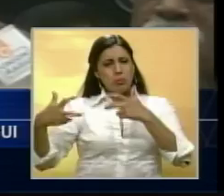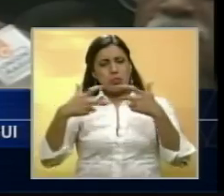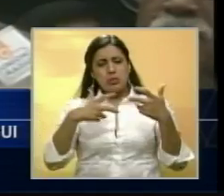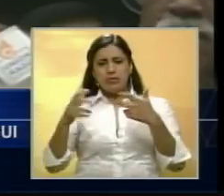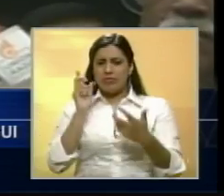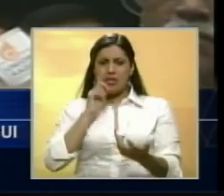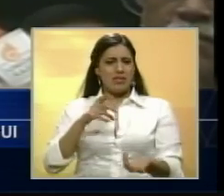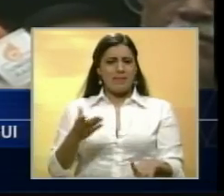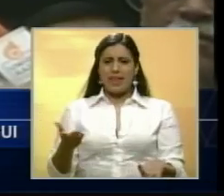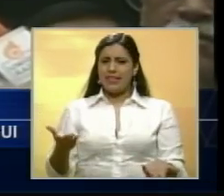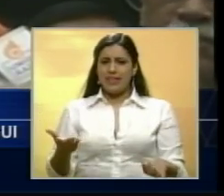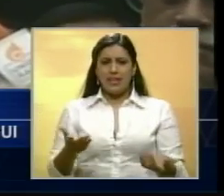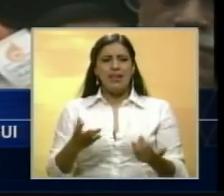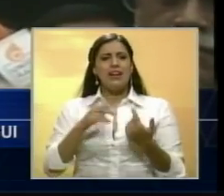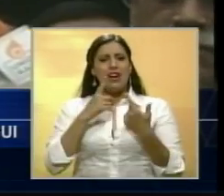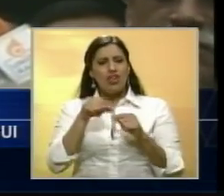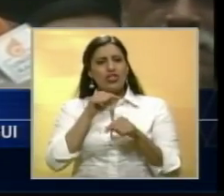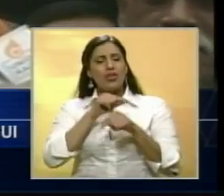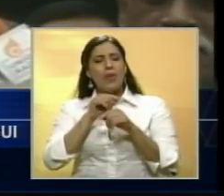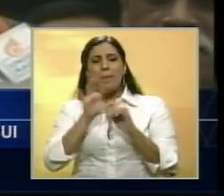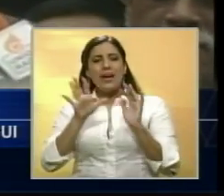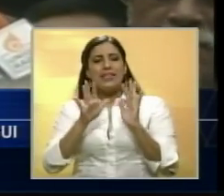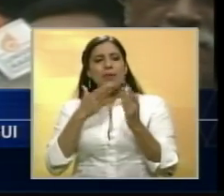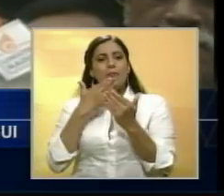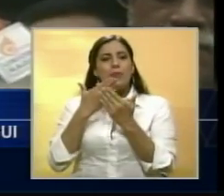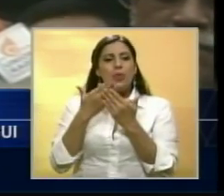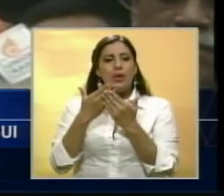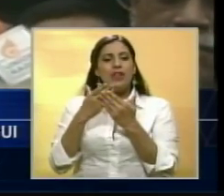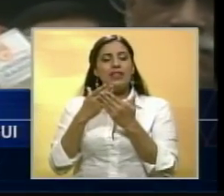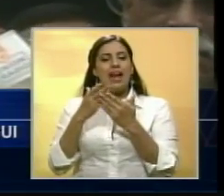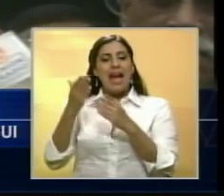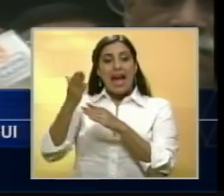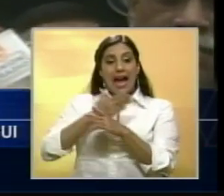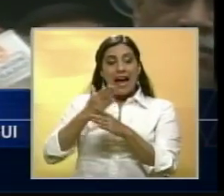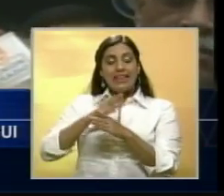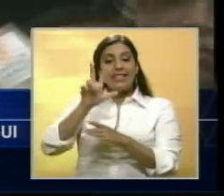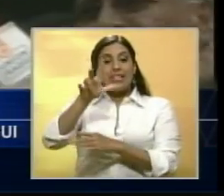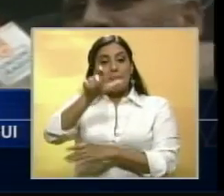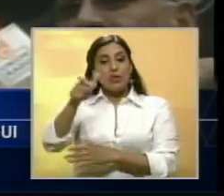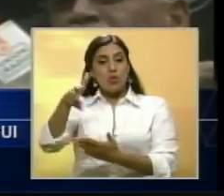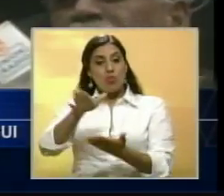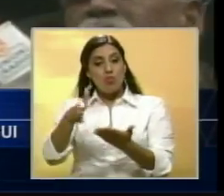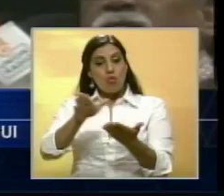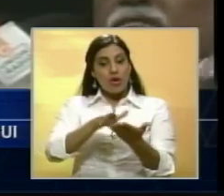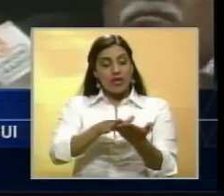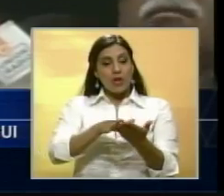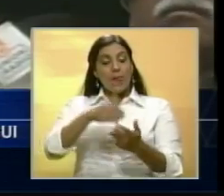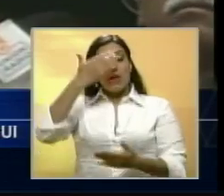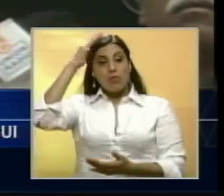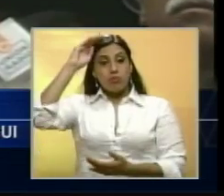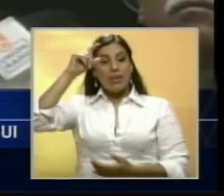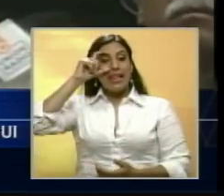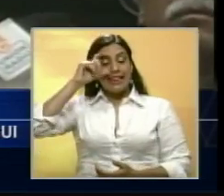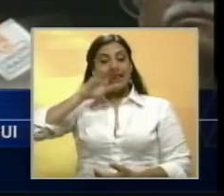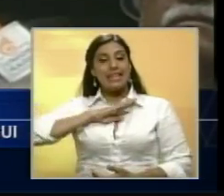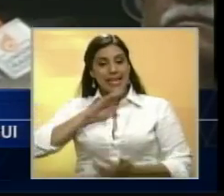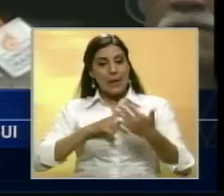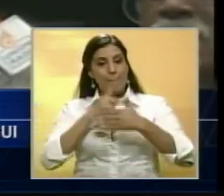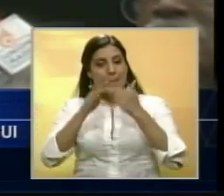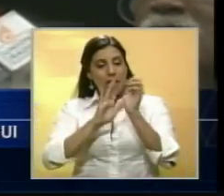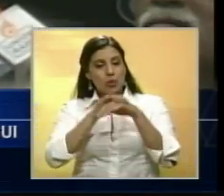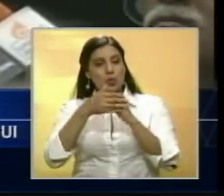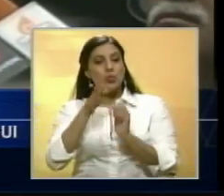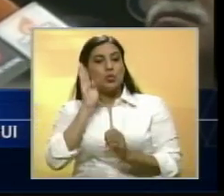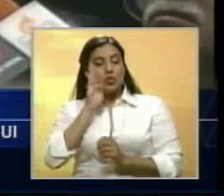que no sucedió y que en ese momento ya habían sucedido 3 muertes. Henry Ramos tenía dentro de los planes, de acuerdo a